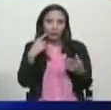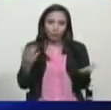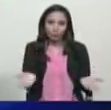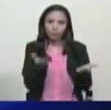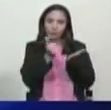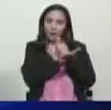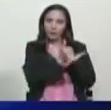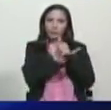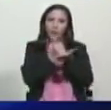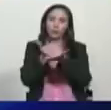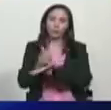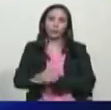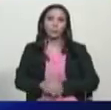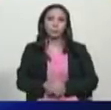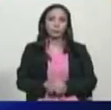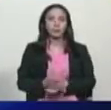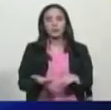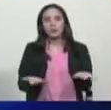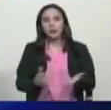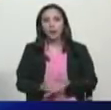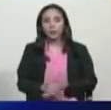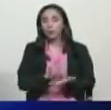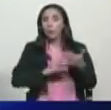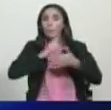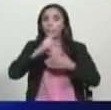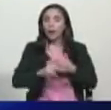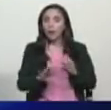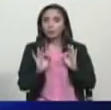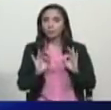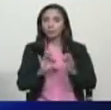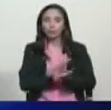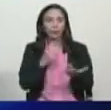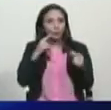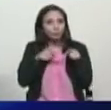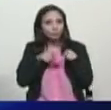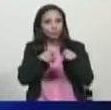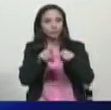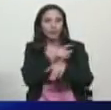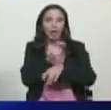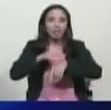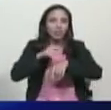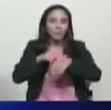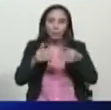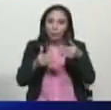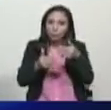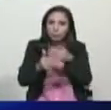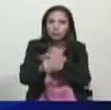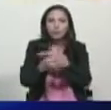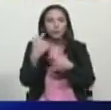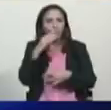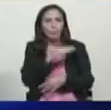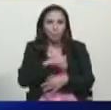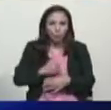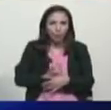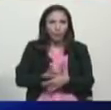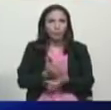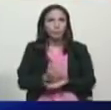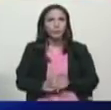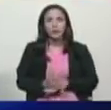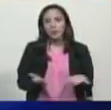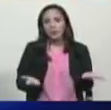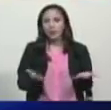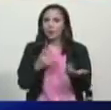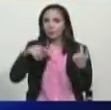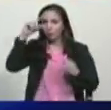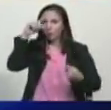sectores productivos. Así que es un plan que va a mantenerse en el tiempo, es un plan que se puede autosustentar y es un plan que